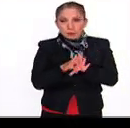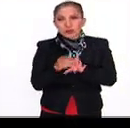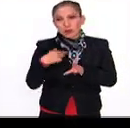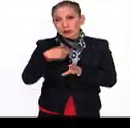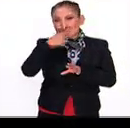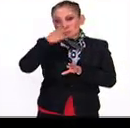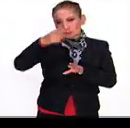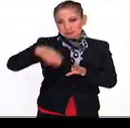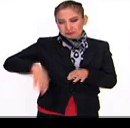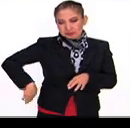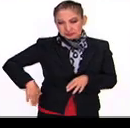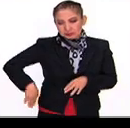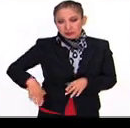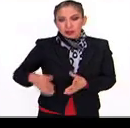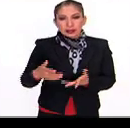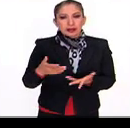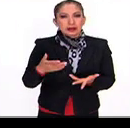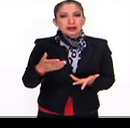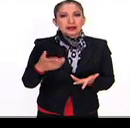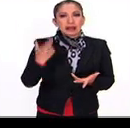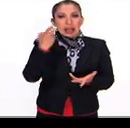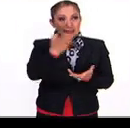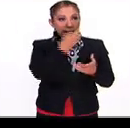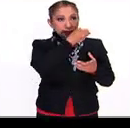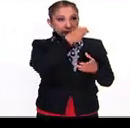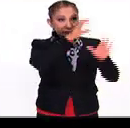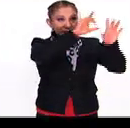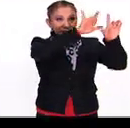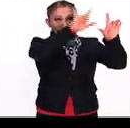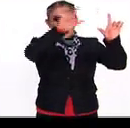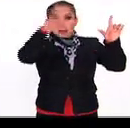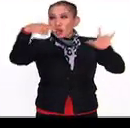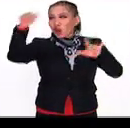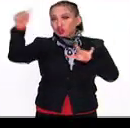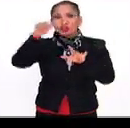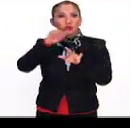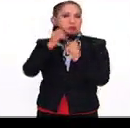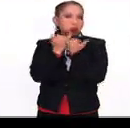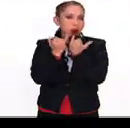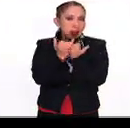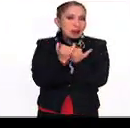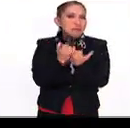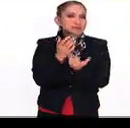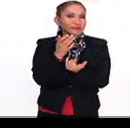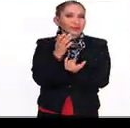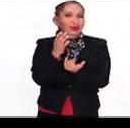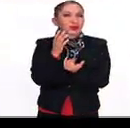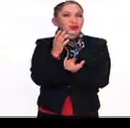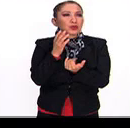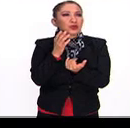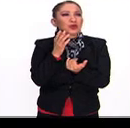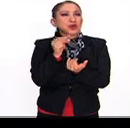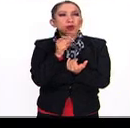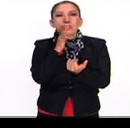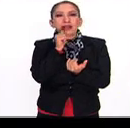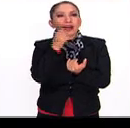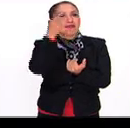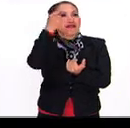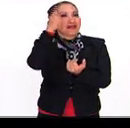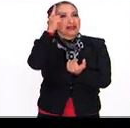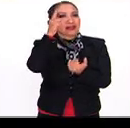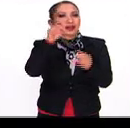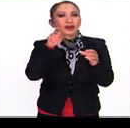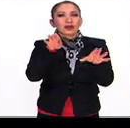Hablaba de que algo tiene esa serie en particular, pero puedo extenderlo a las demás, que no se presta con facilidad